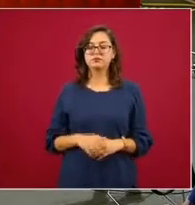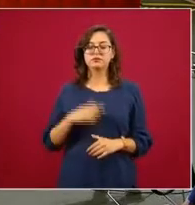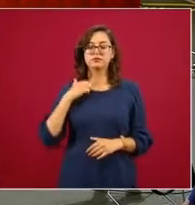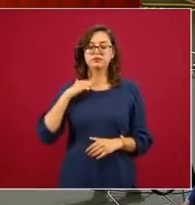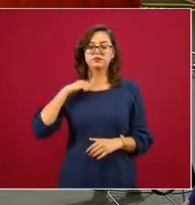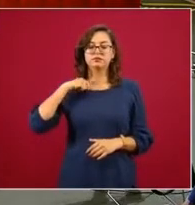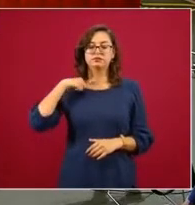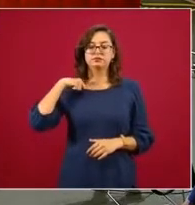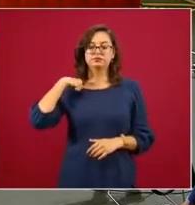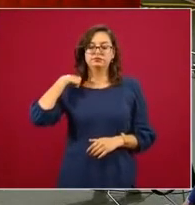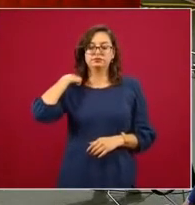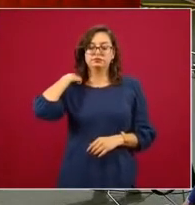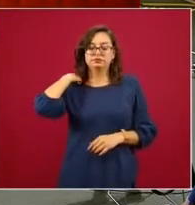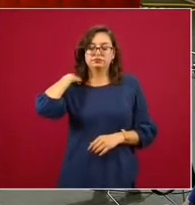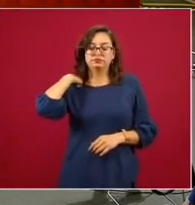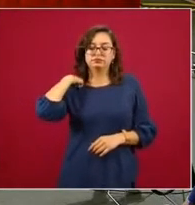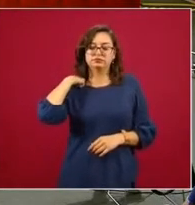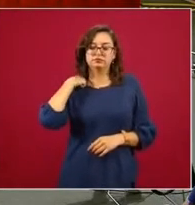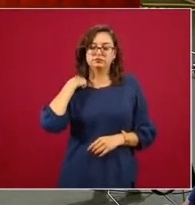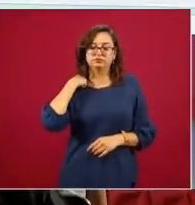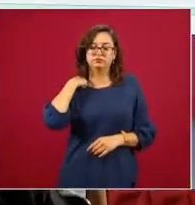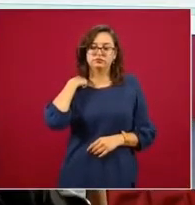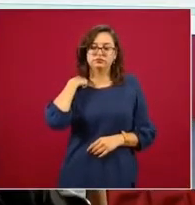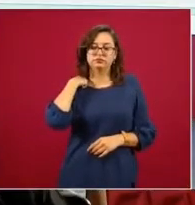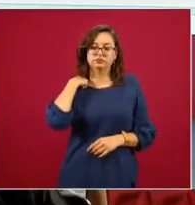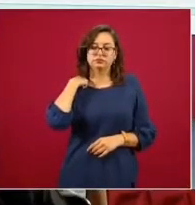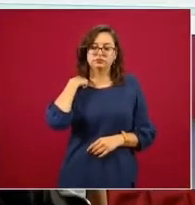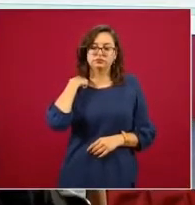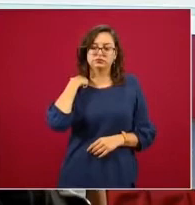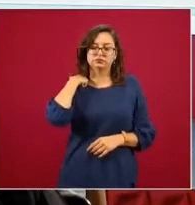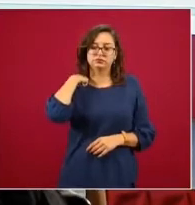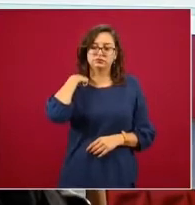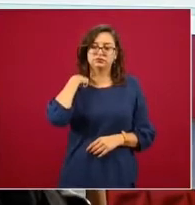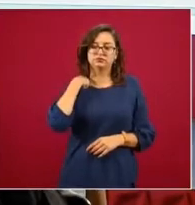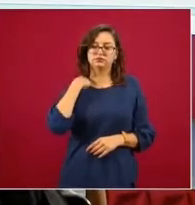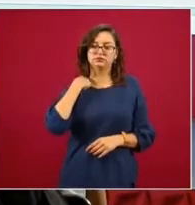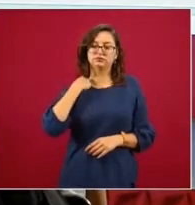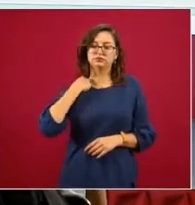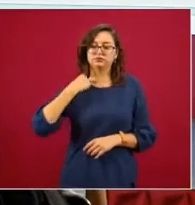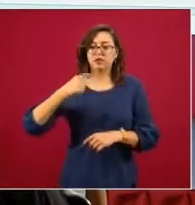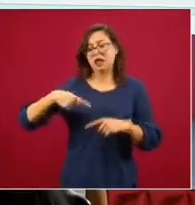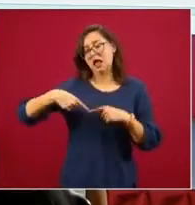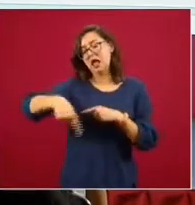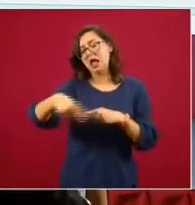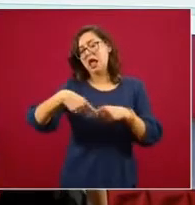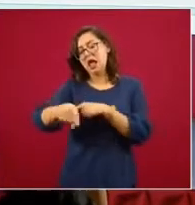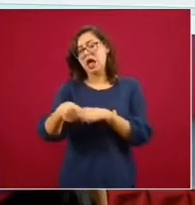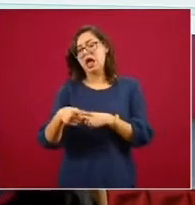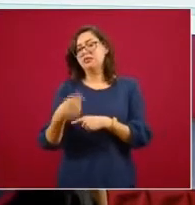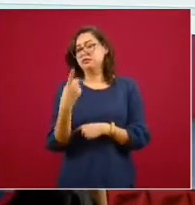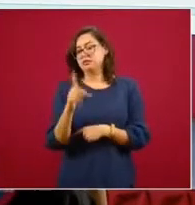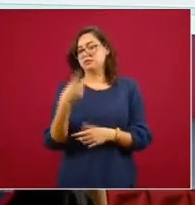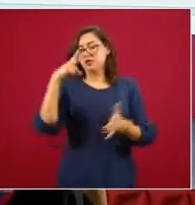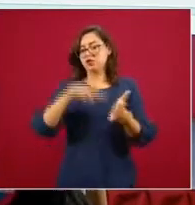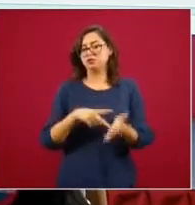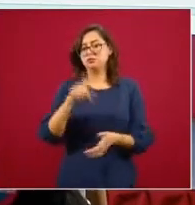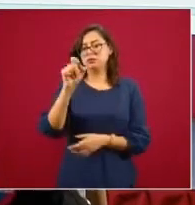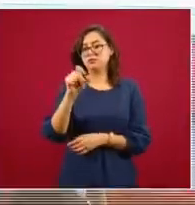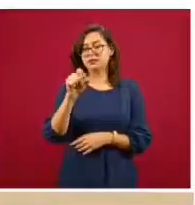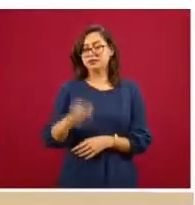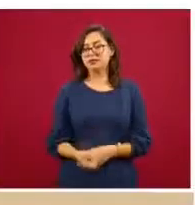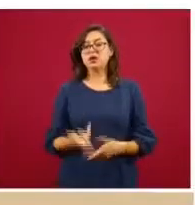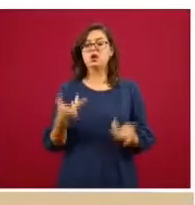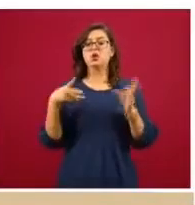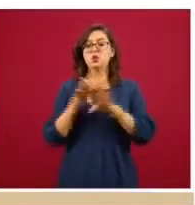Esto es importante decirles cuáles son las proyecciones de atención a diciembre del 2020. Primero son 300